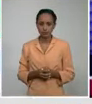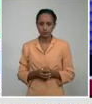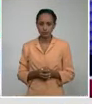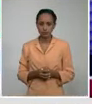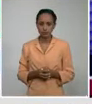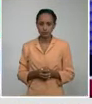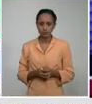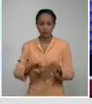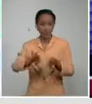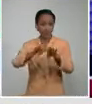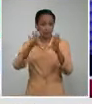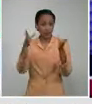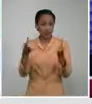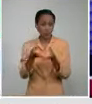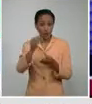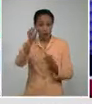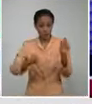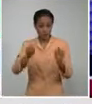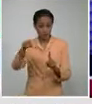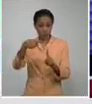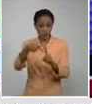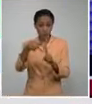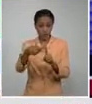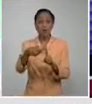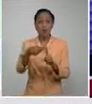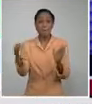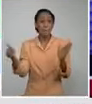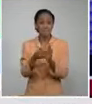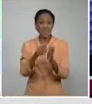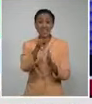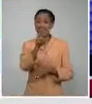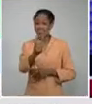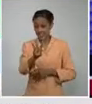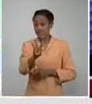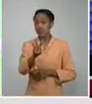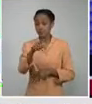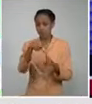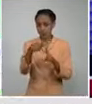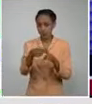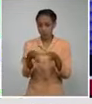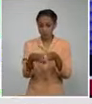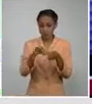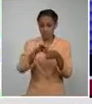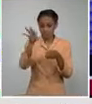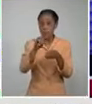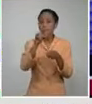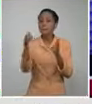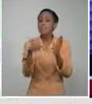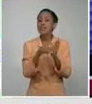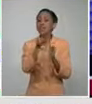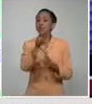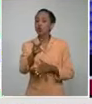todos los casos diagnosticados, de los 1.013 diagnosticados, 1.012 casos